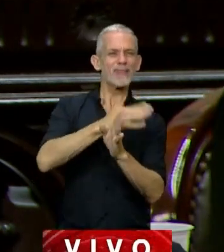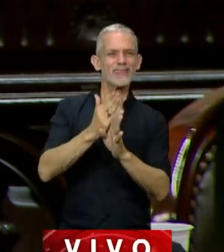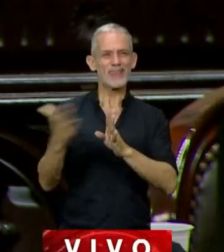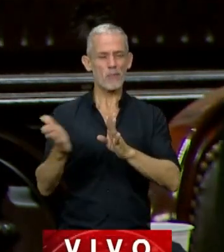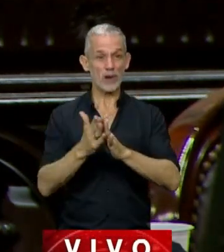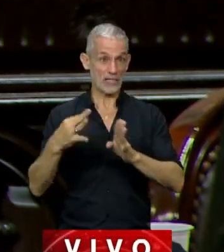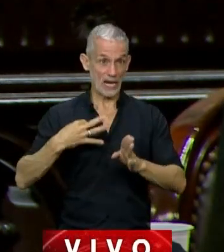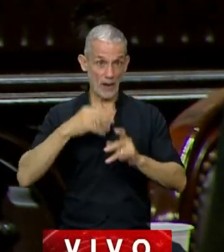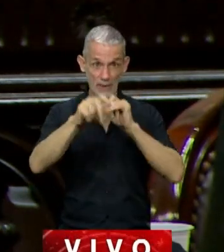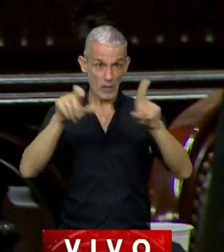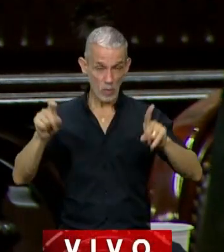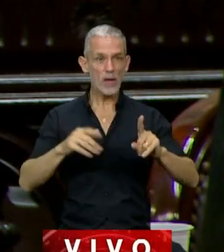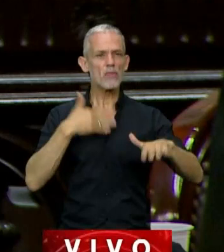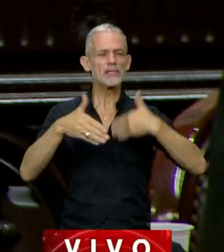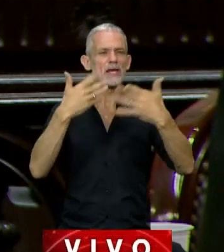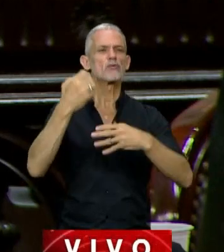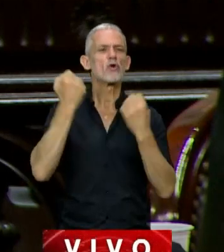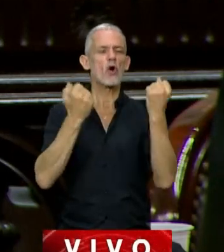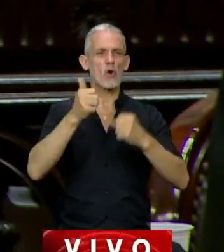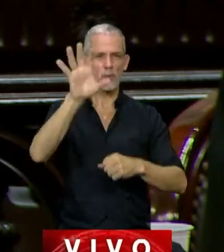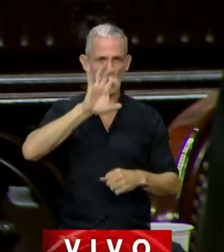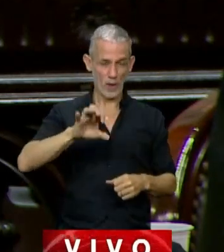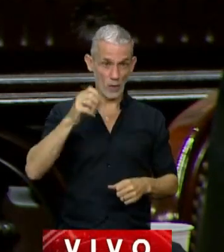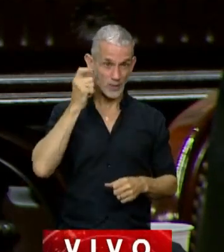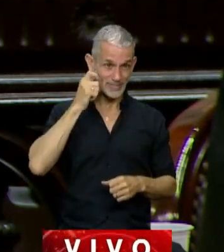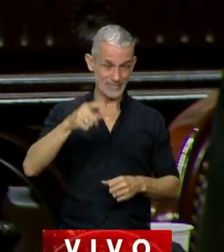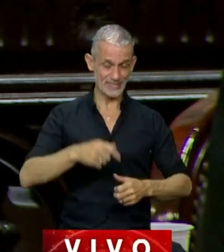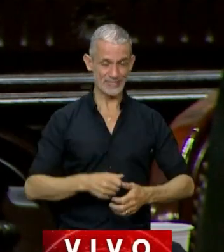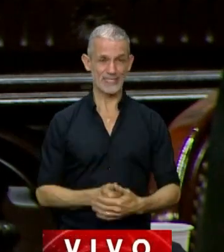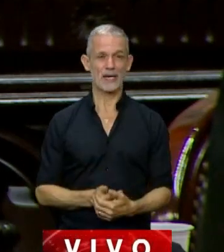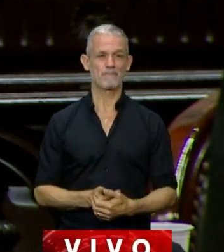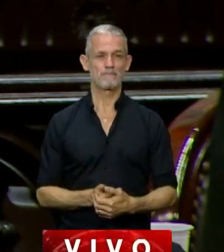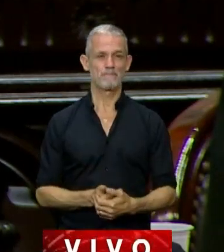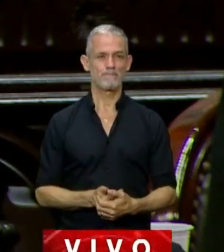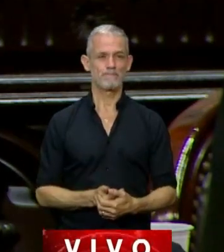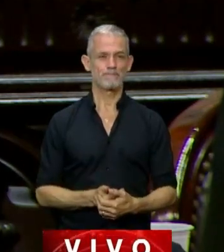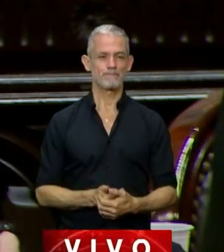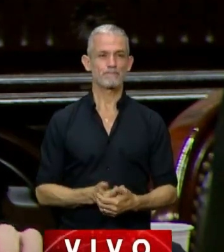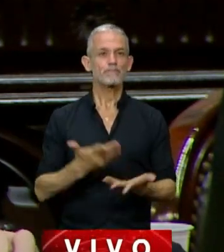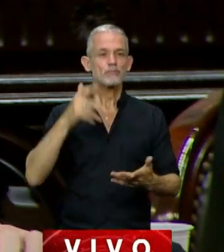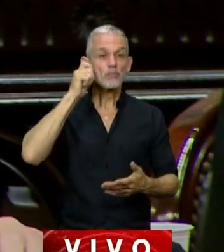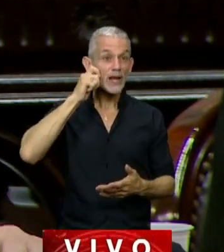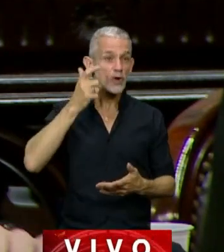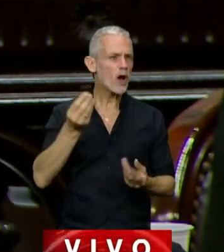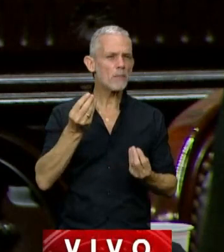en la vida, sino en el desarrollo de la provincia de La Rioja. La Rioja es